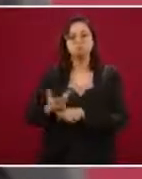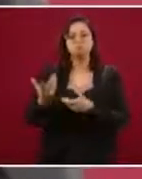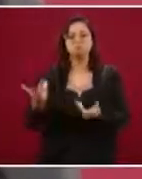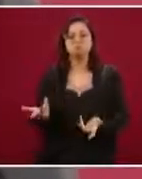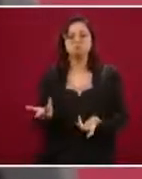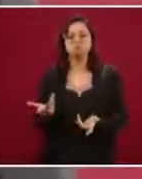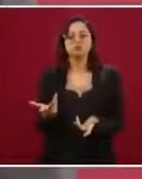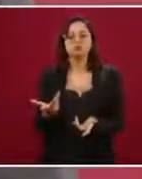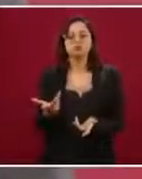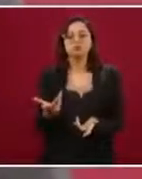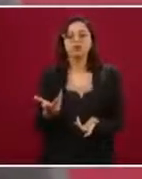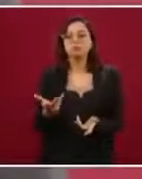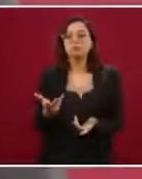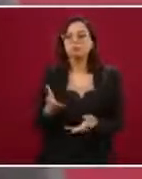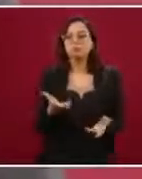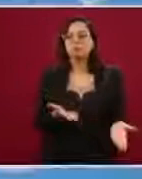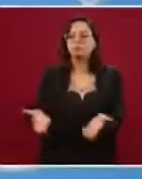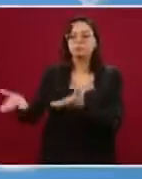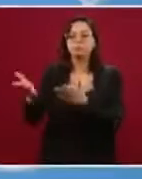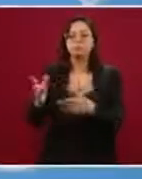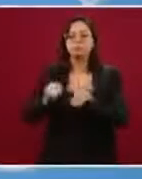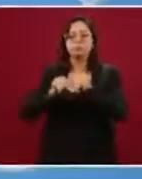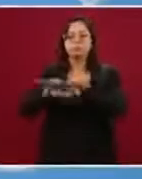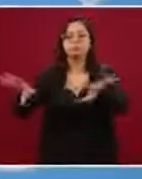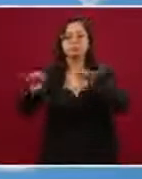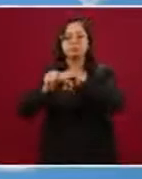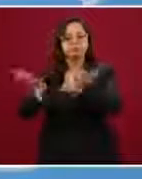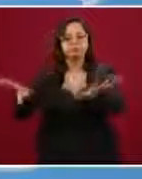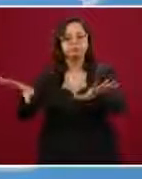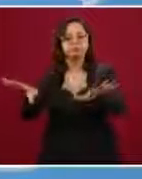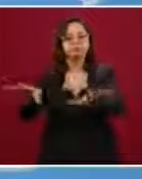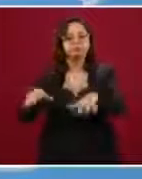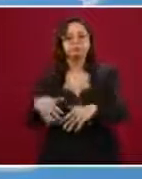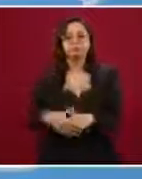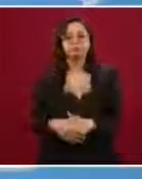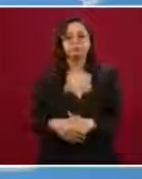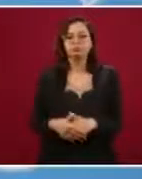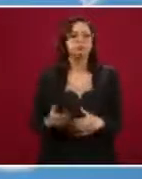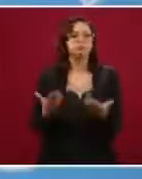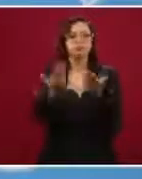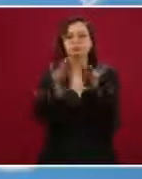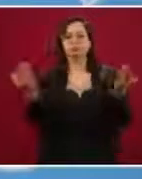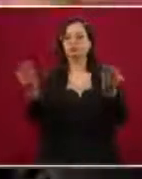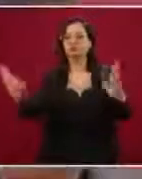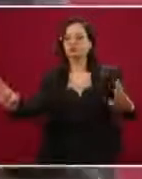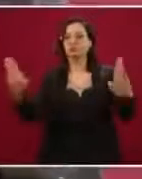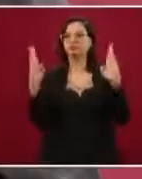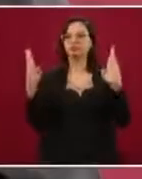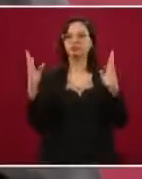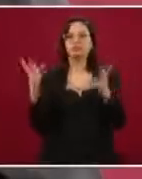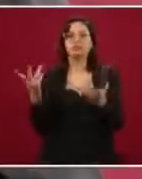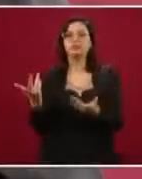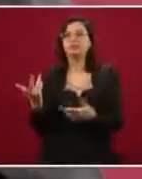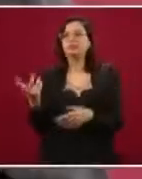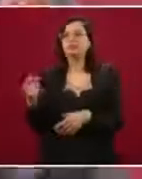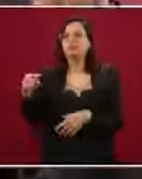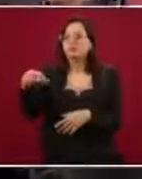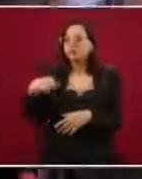más que con una peculiaridad. Entonces no había nada, estaba todo cerrado, todo.